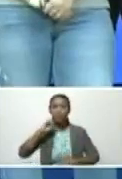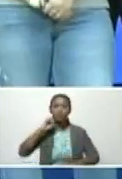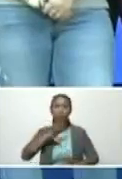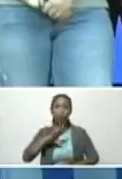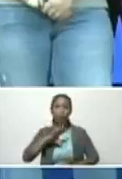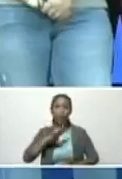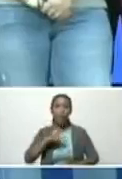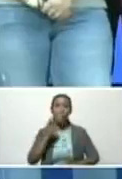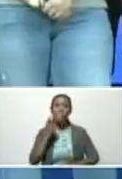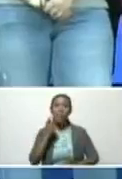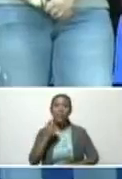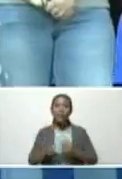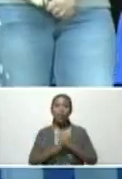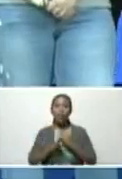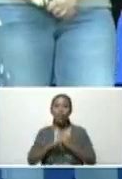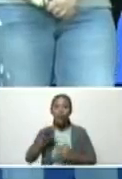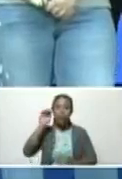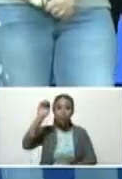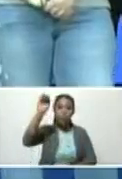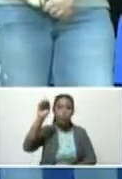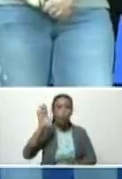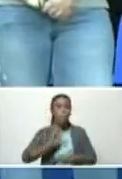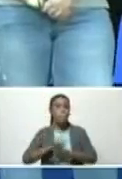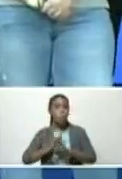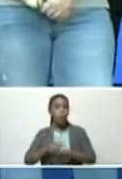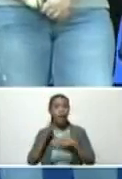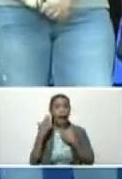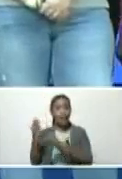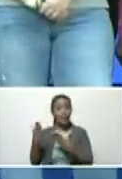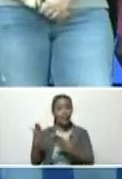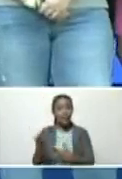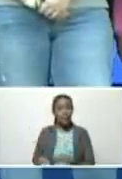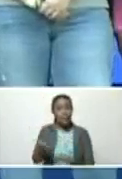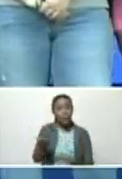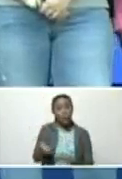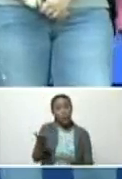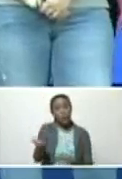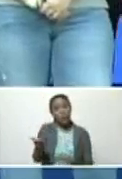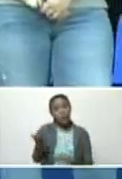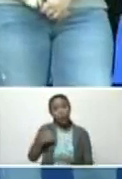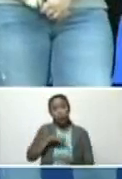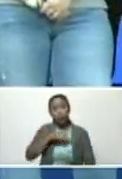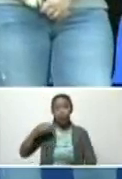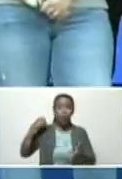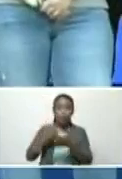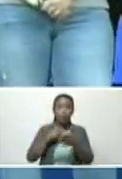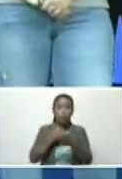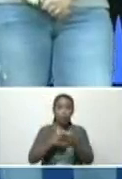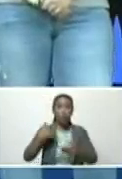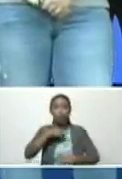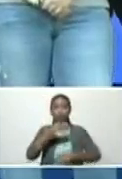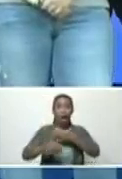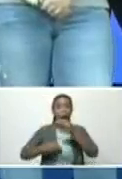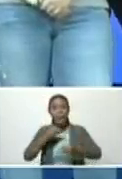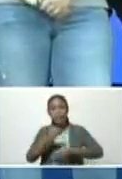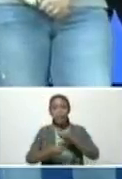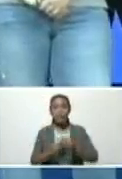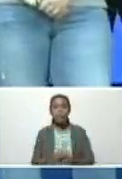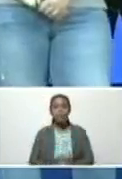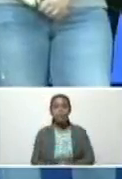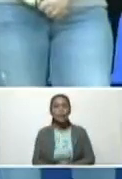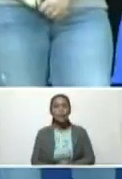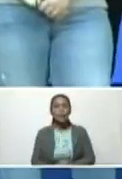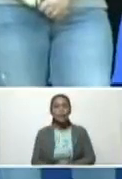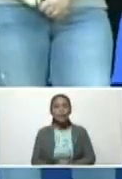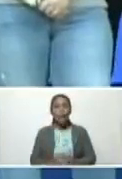por vivir, porque si ha sido gloriosa la lucha que hemos dado, si han